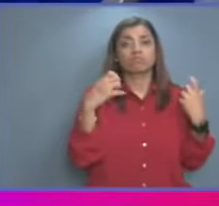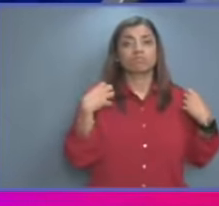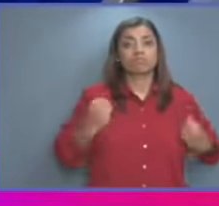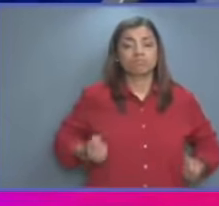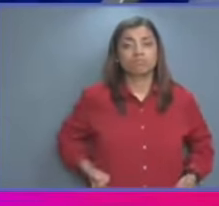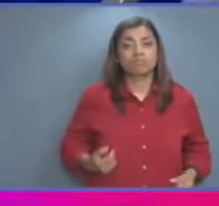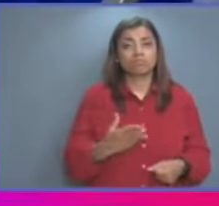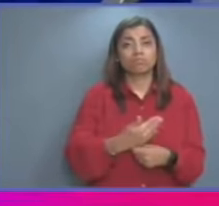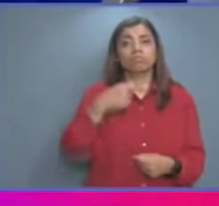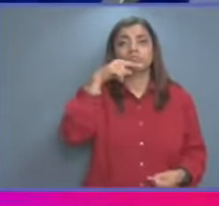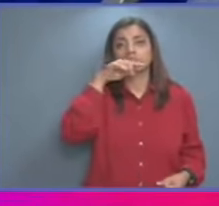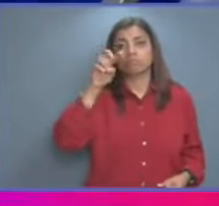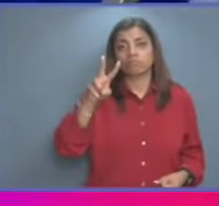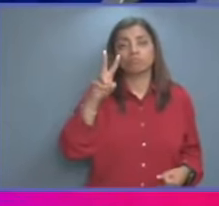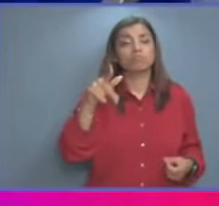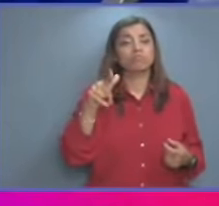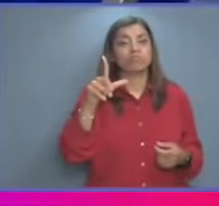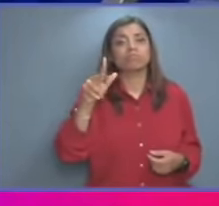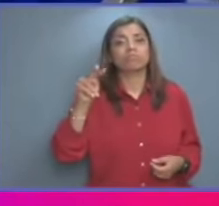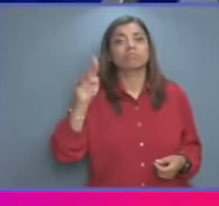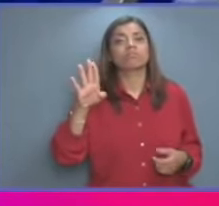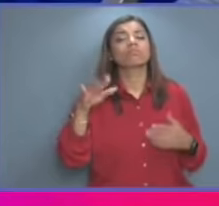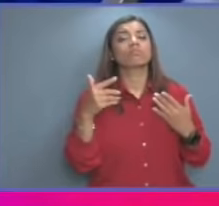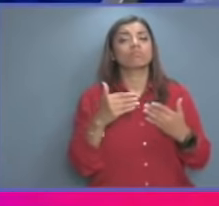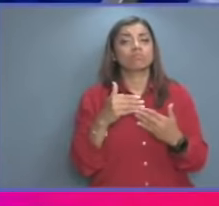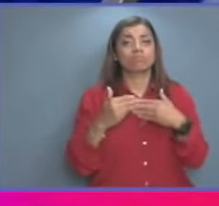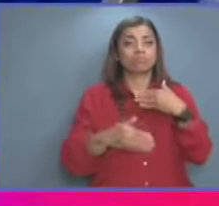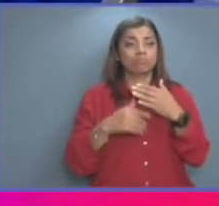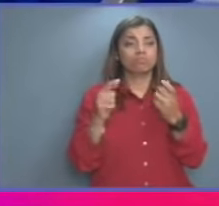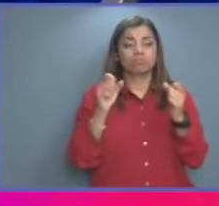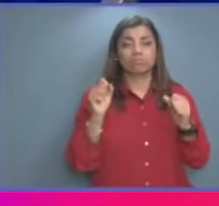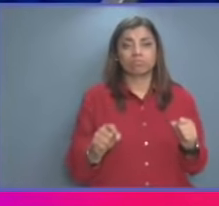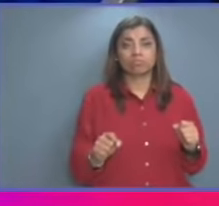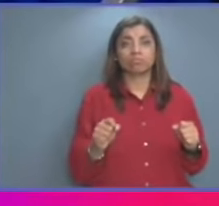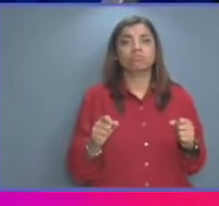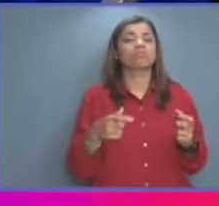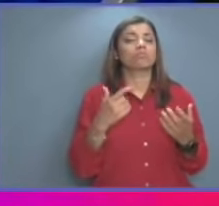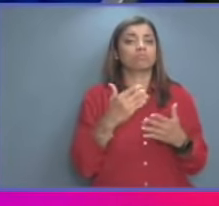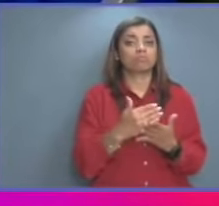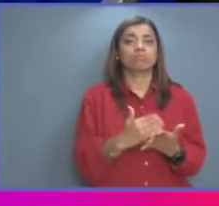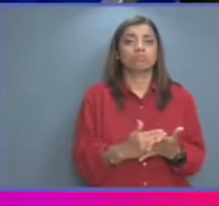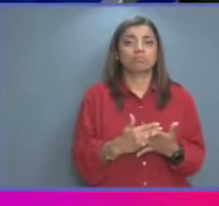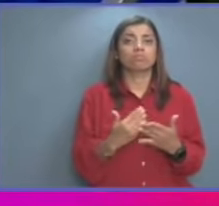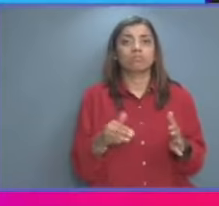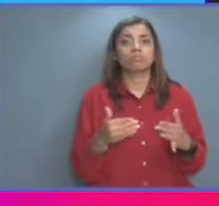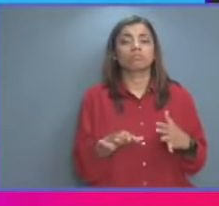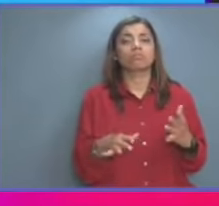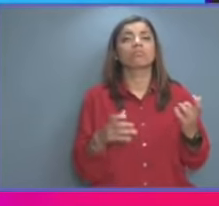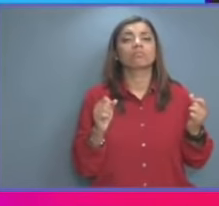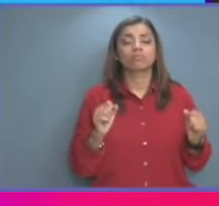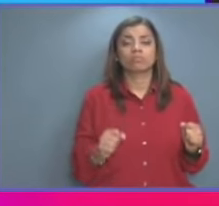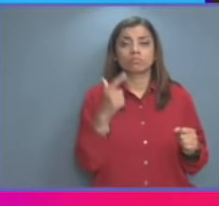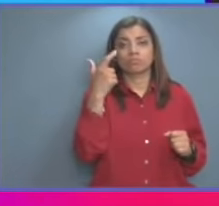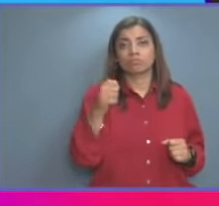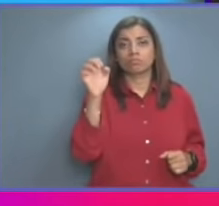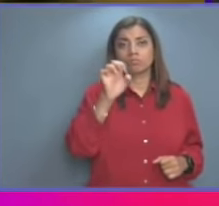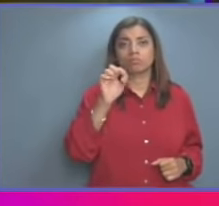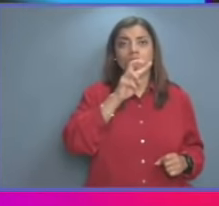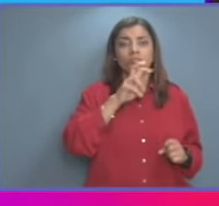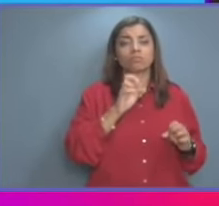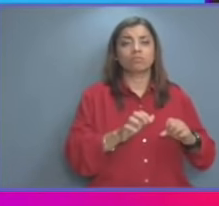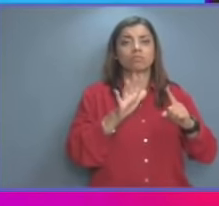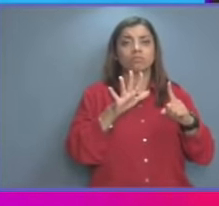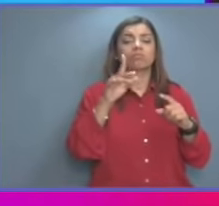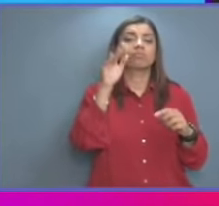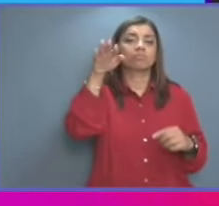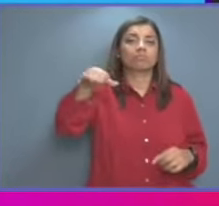fmln la lotería estuvo en manos incapaces que la llevaron a la quiebra y desprestigio cuando entre enero del 2016 y